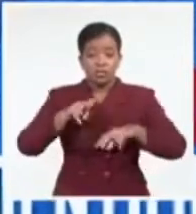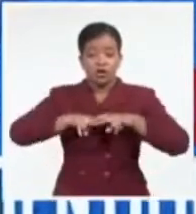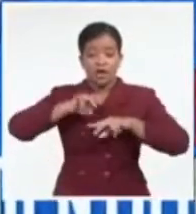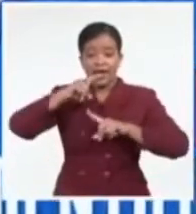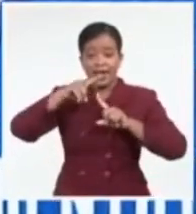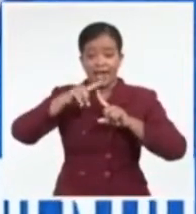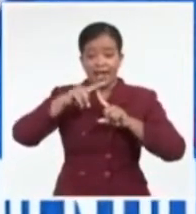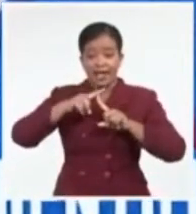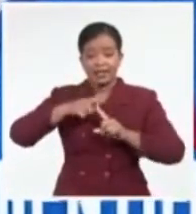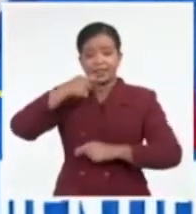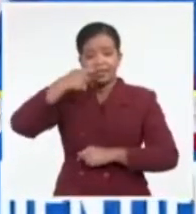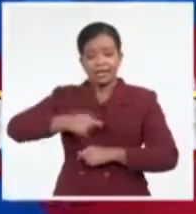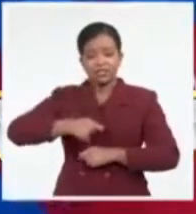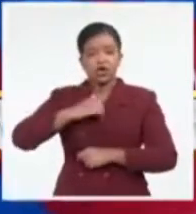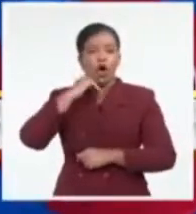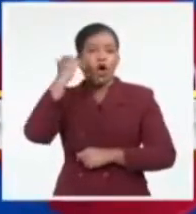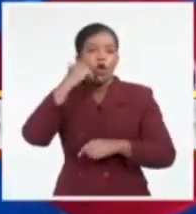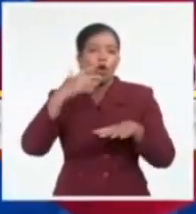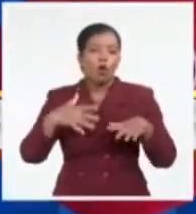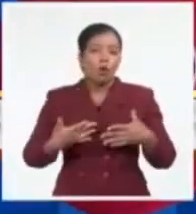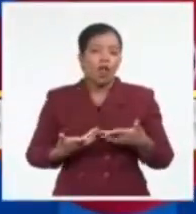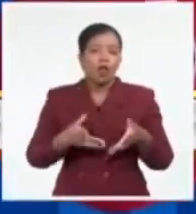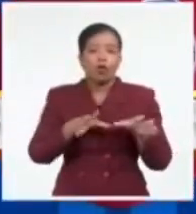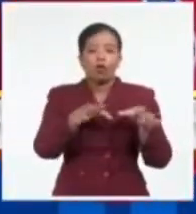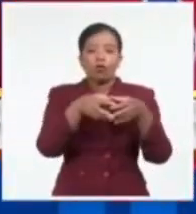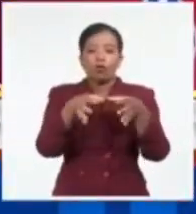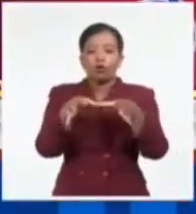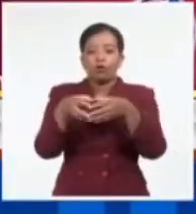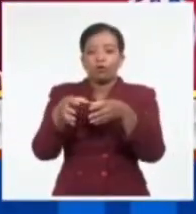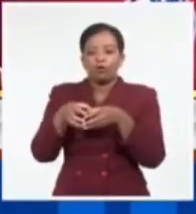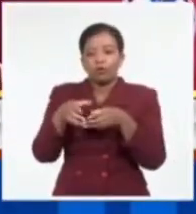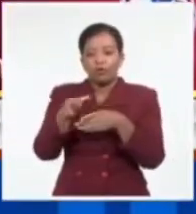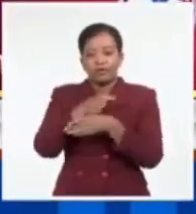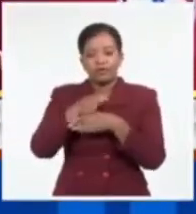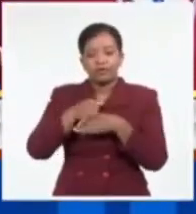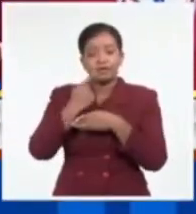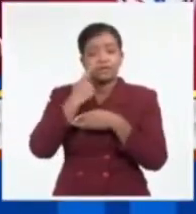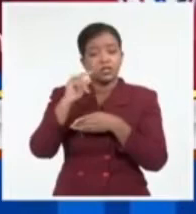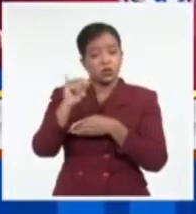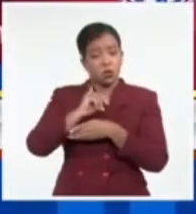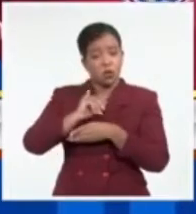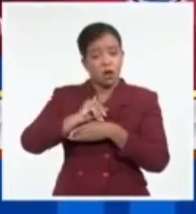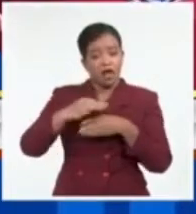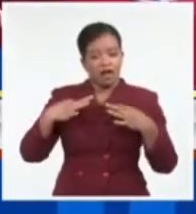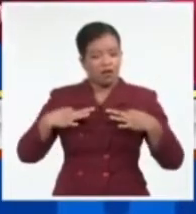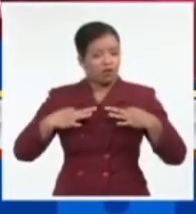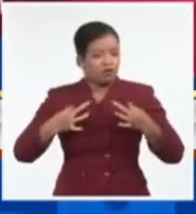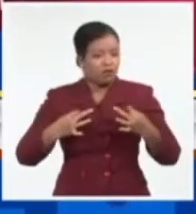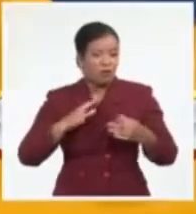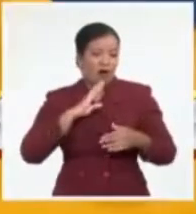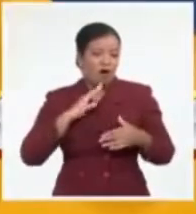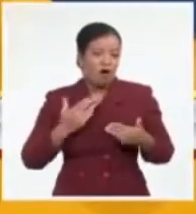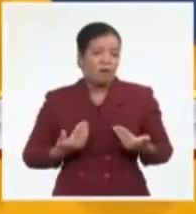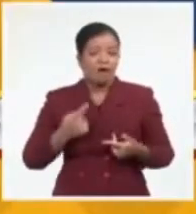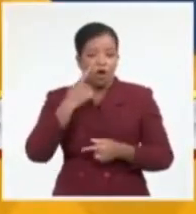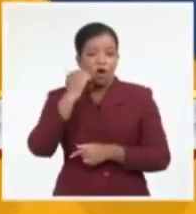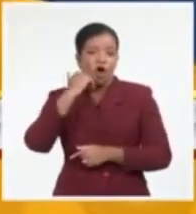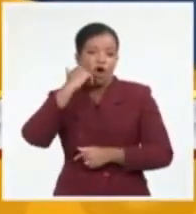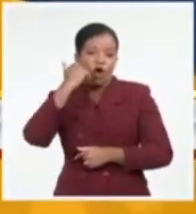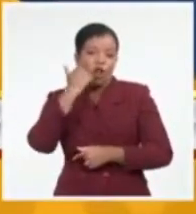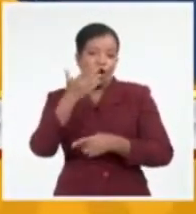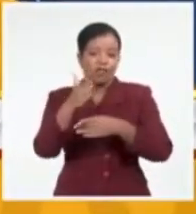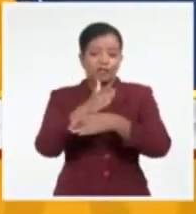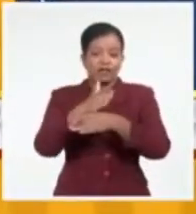una gama cromática para cada equipo. Además, se presentaron los diseños de los uniformes de cada elenco, creados en conjunto con la